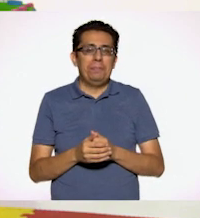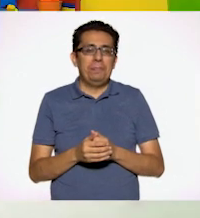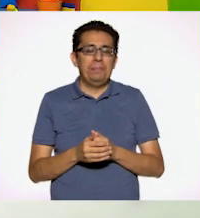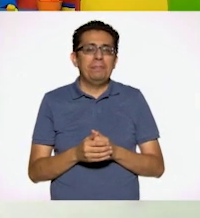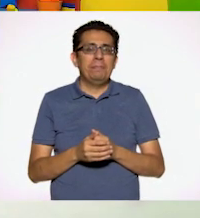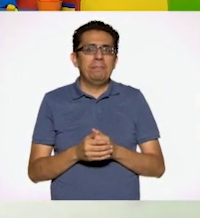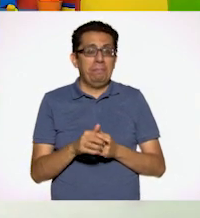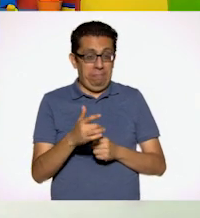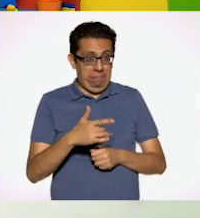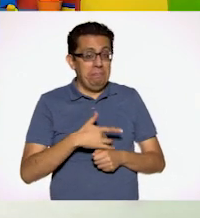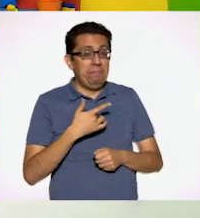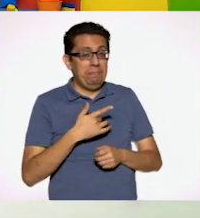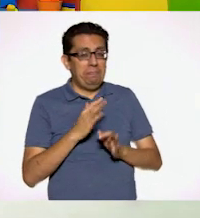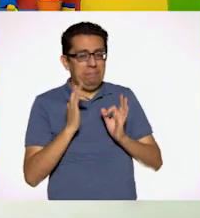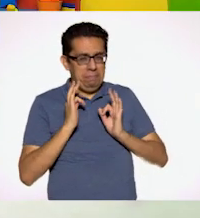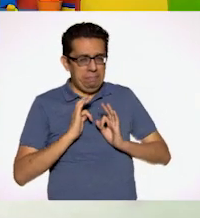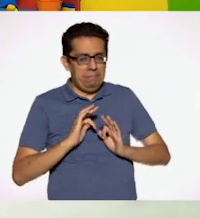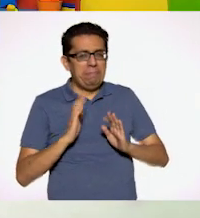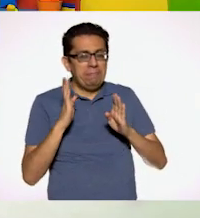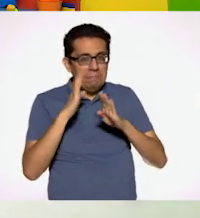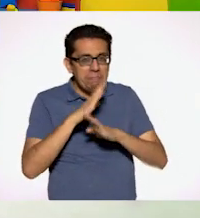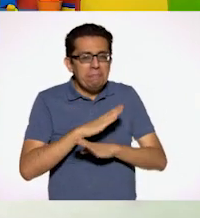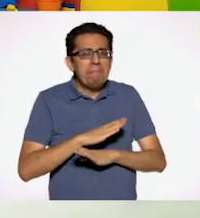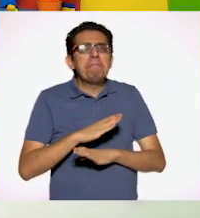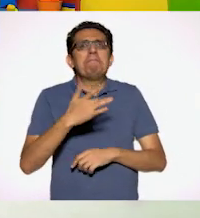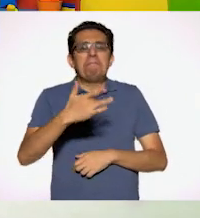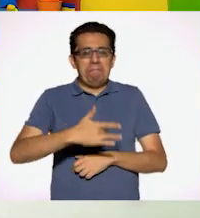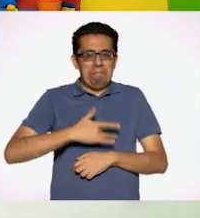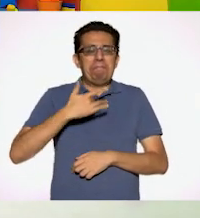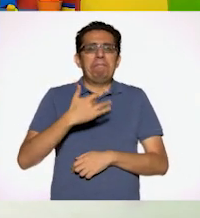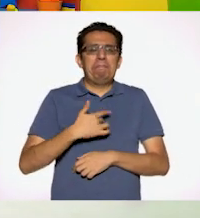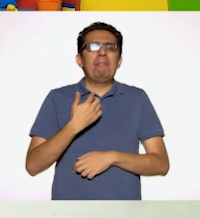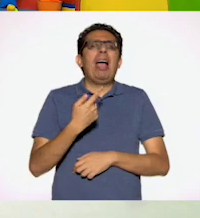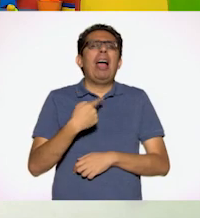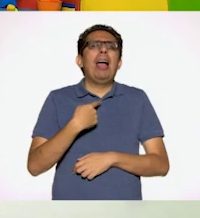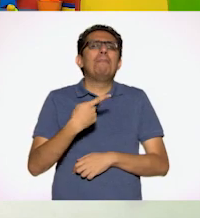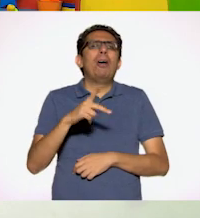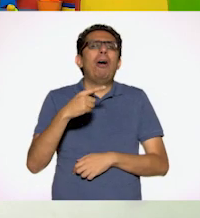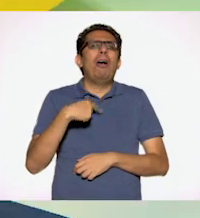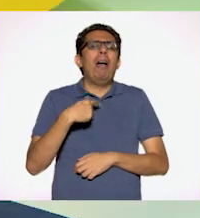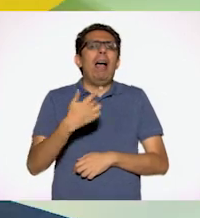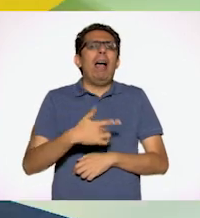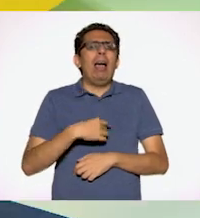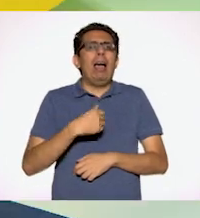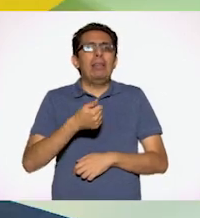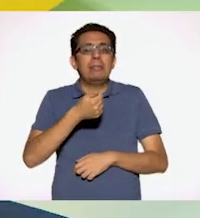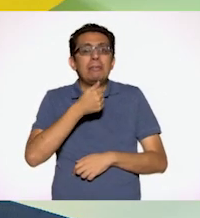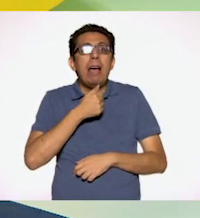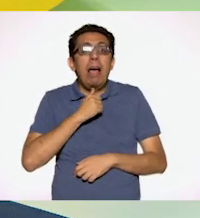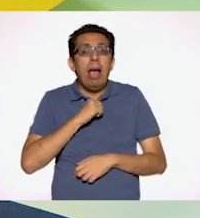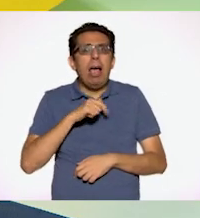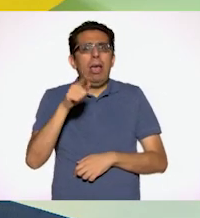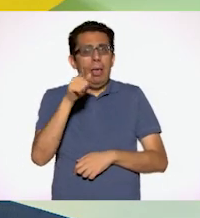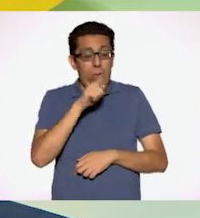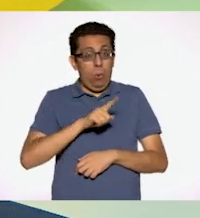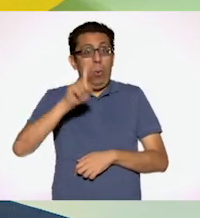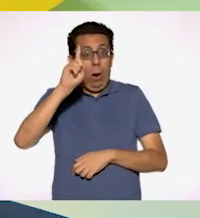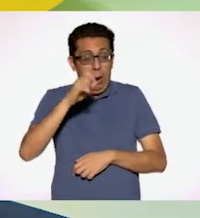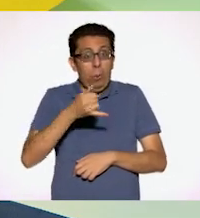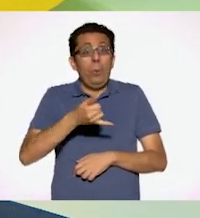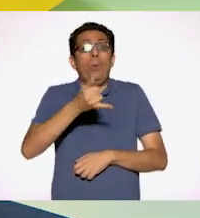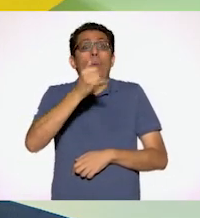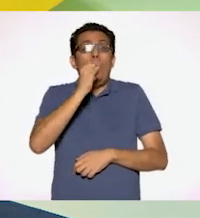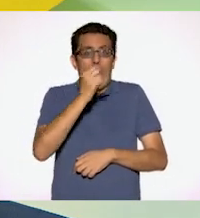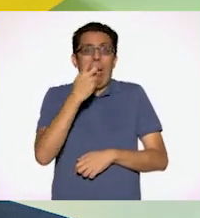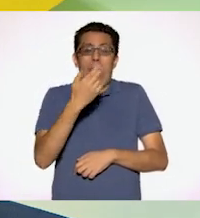¿Más tranquila? Ay, sí, se siente mucho mejor. Me dio mucha sed. Si puedes tomar un poco de agua, es